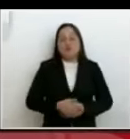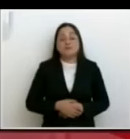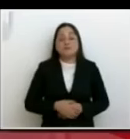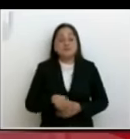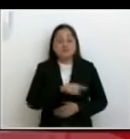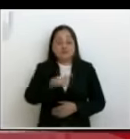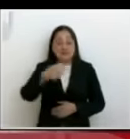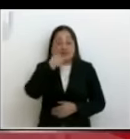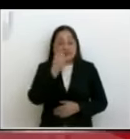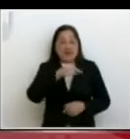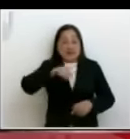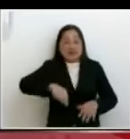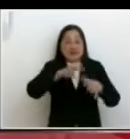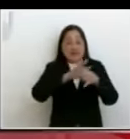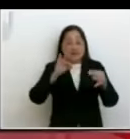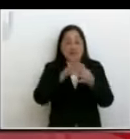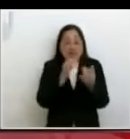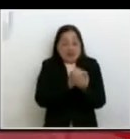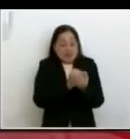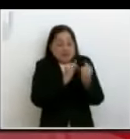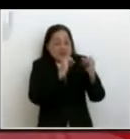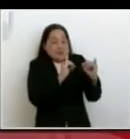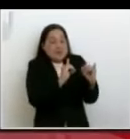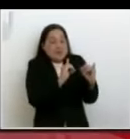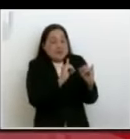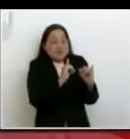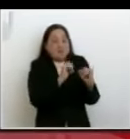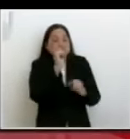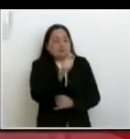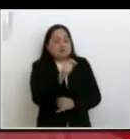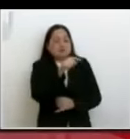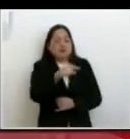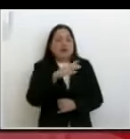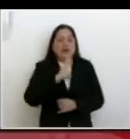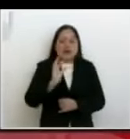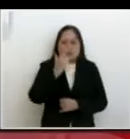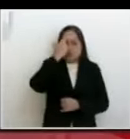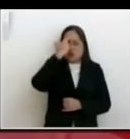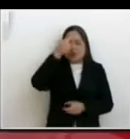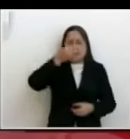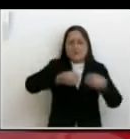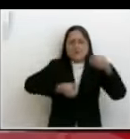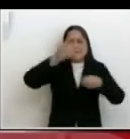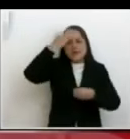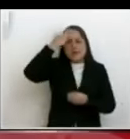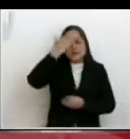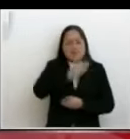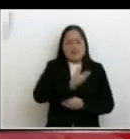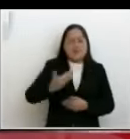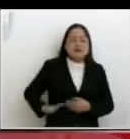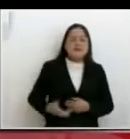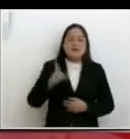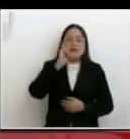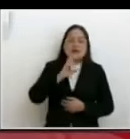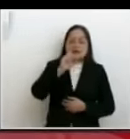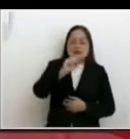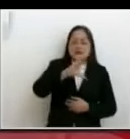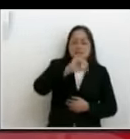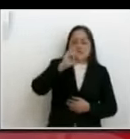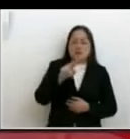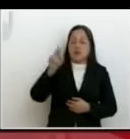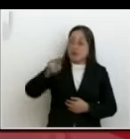hablemos de independencia? ¿Será? Porque ya se les olvidó que la ministra presidente de la Suprema Corte, que de